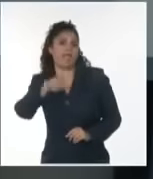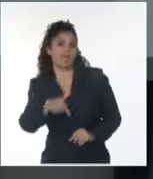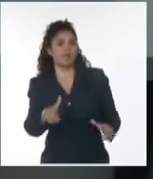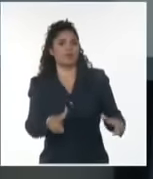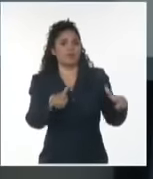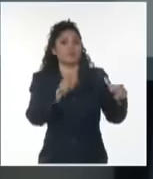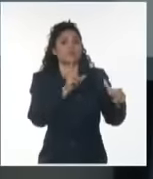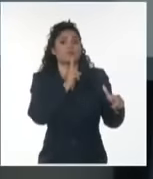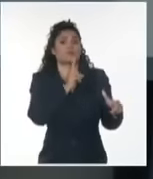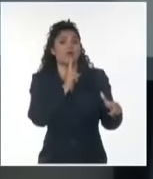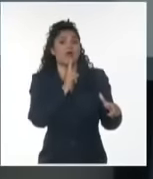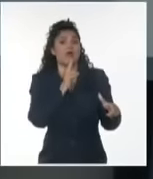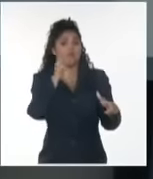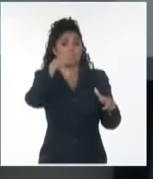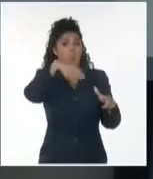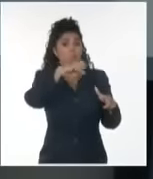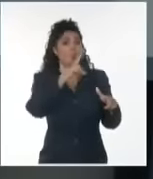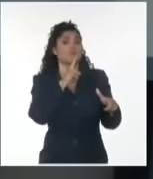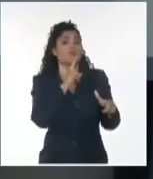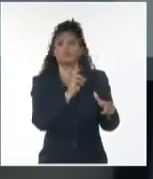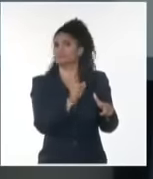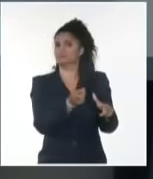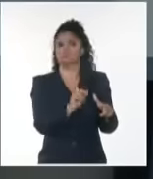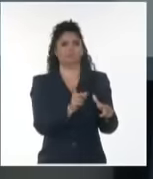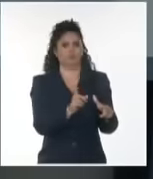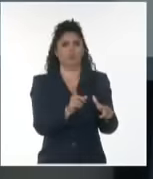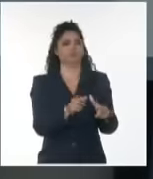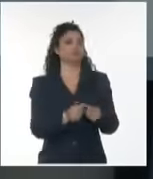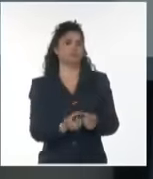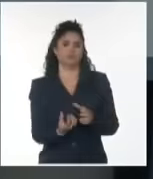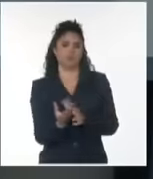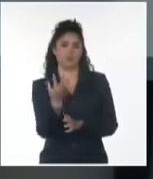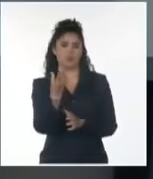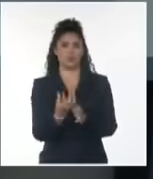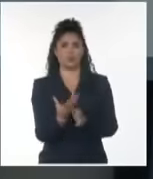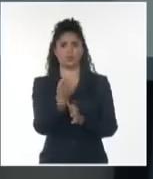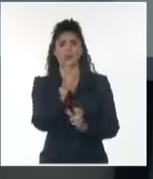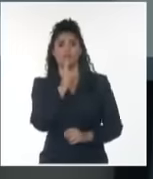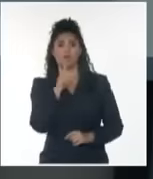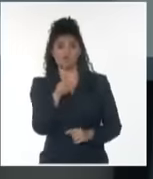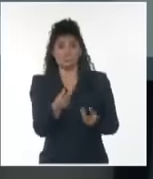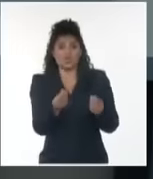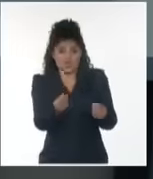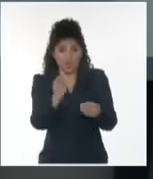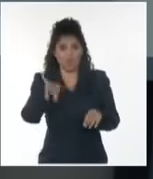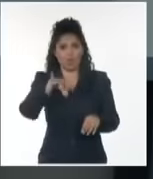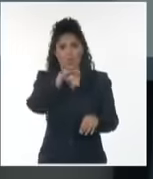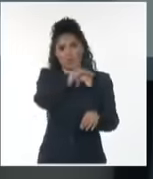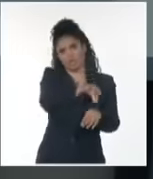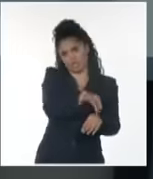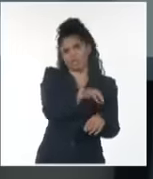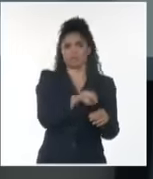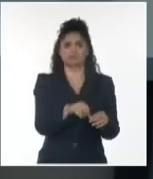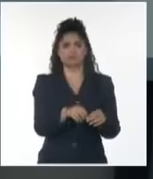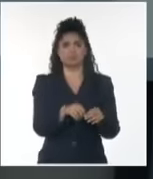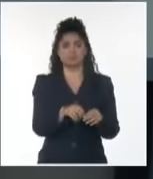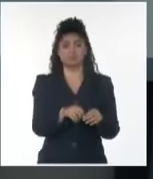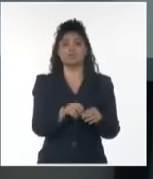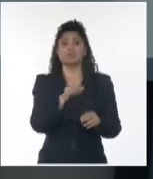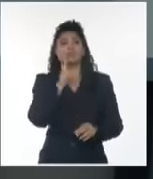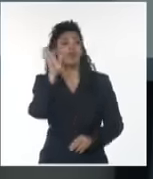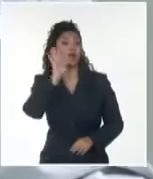población resuelva los problemas de su vivienda, de sus alrededores, los centros de trabajo con su personal, los